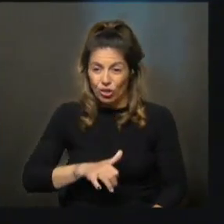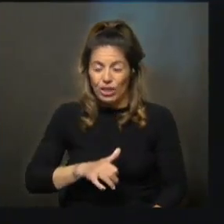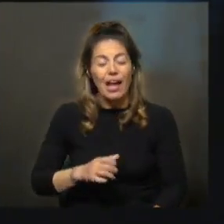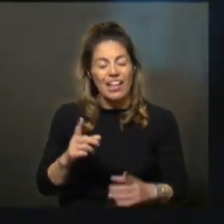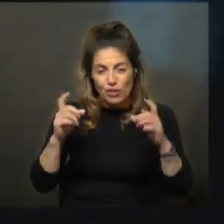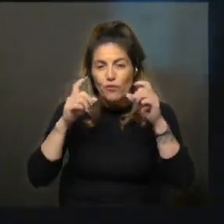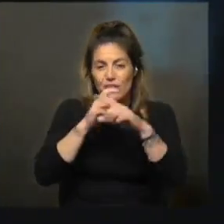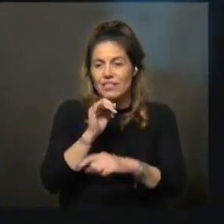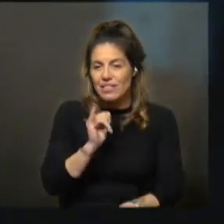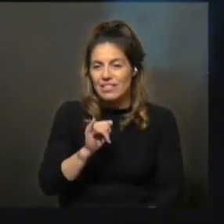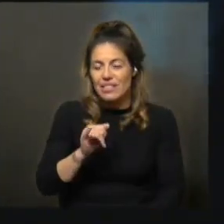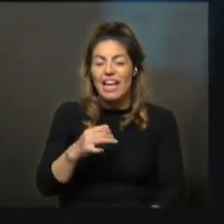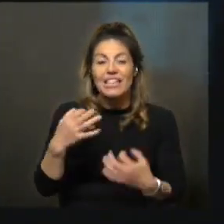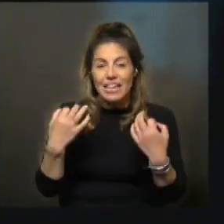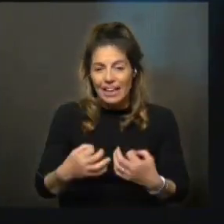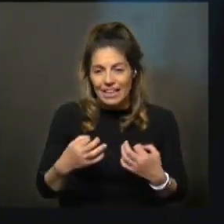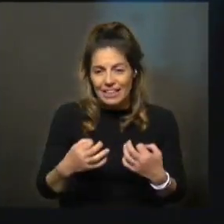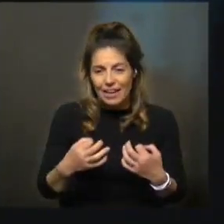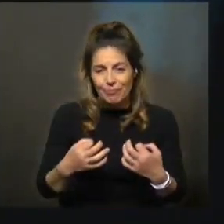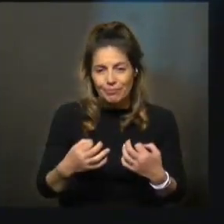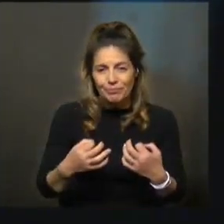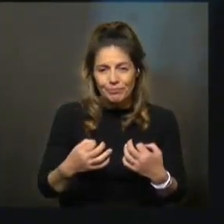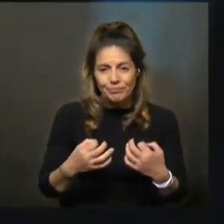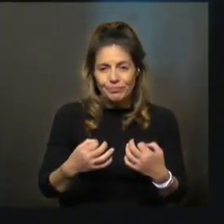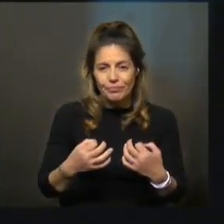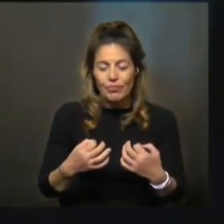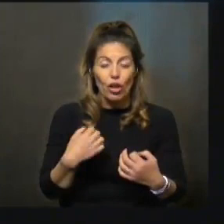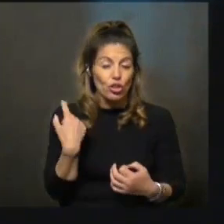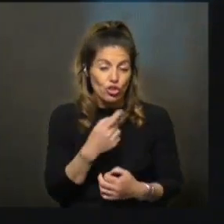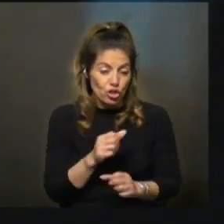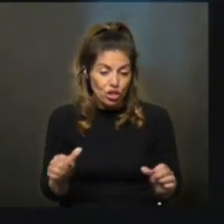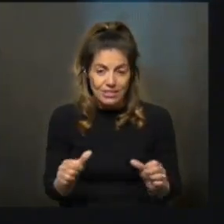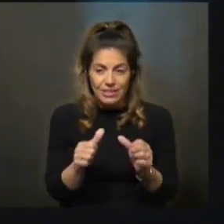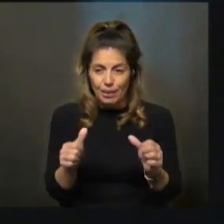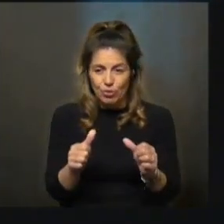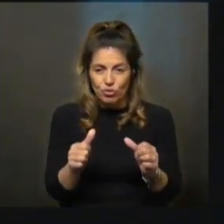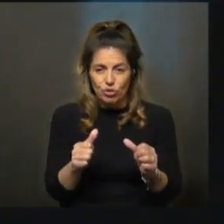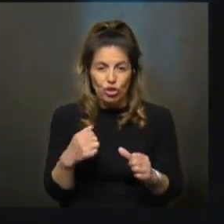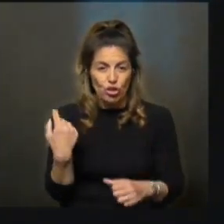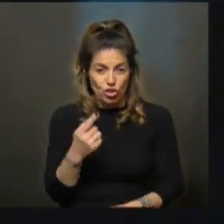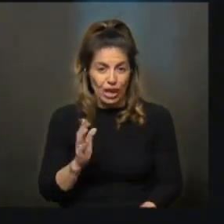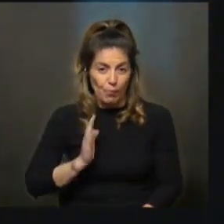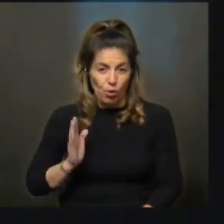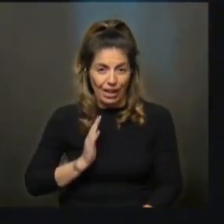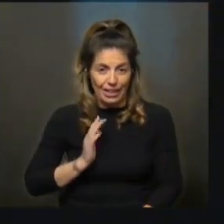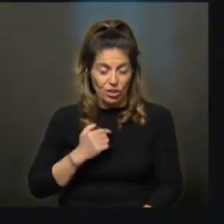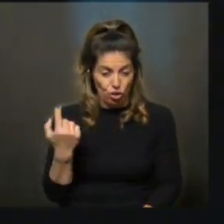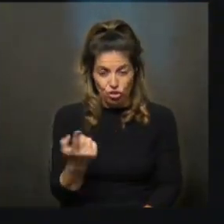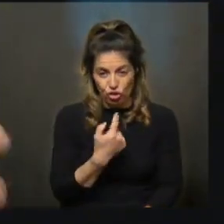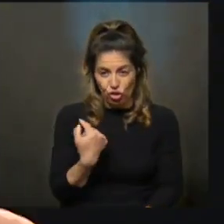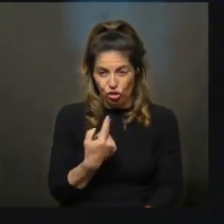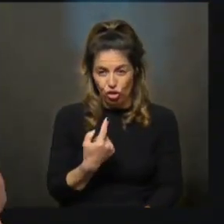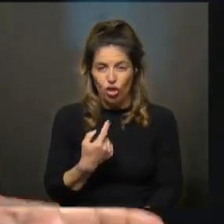cuesta y en realidad lo que nosotros hacemos nosotras nosotros